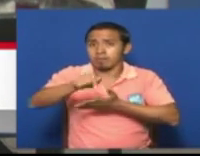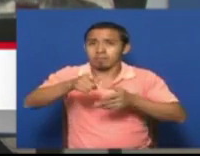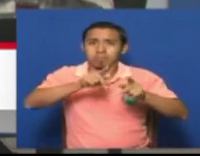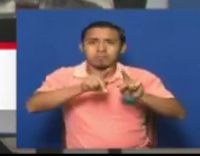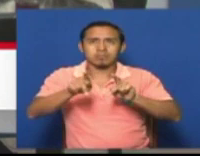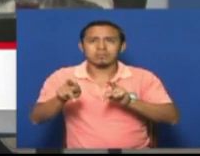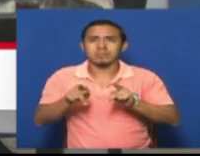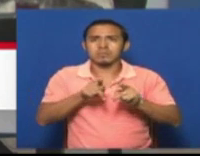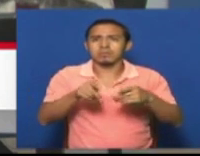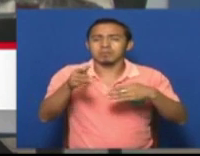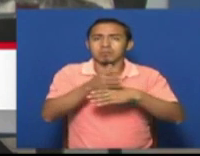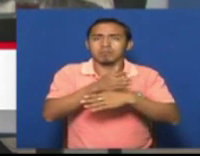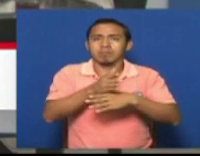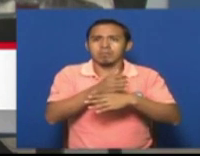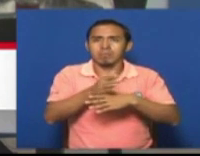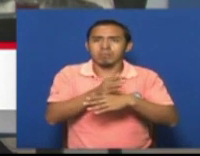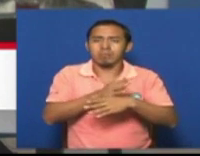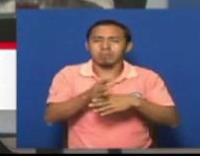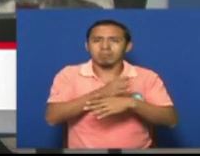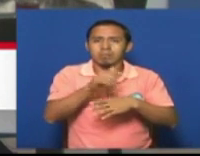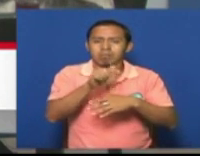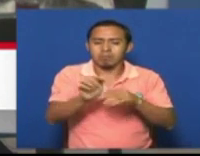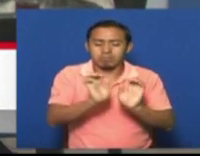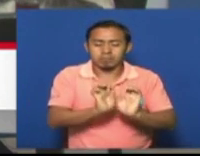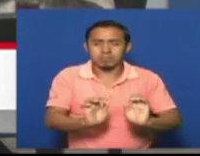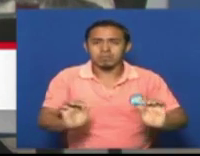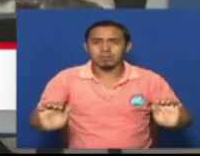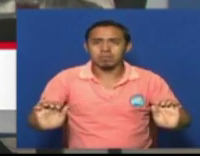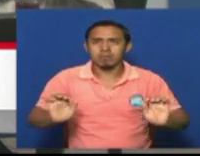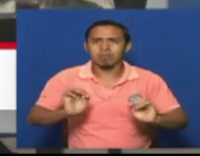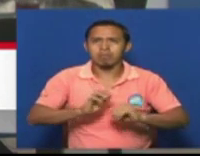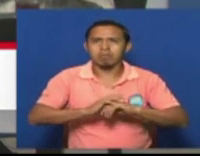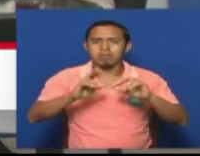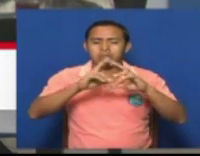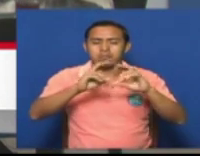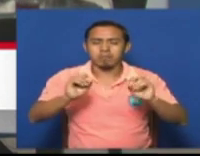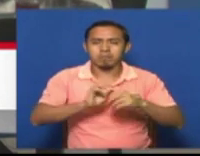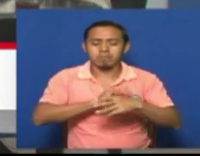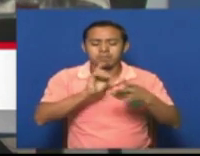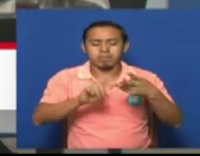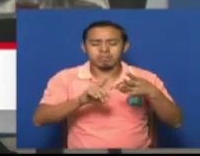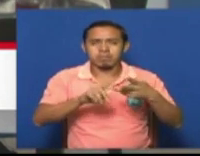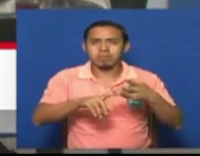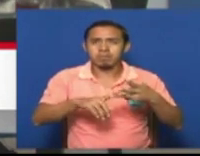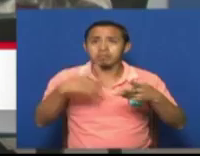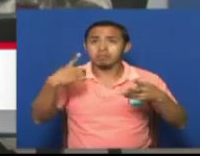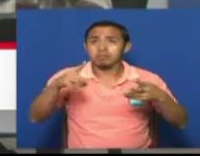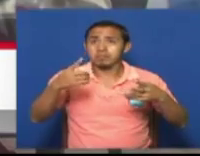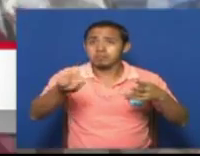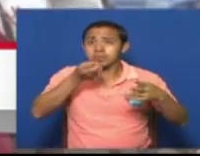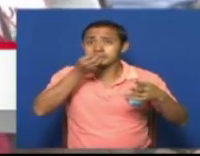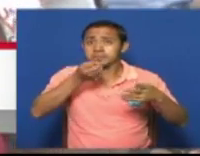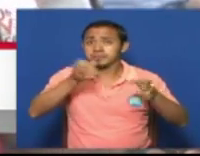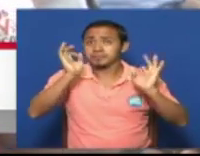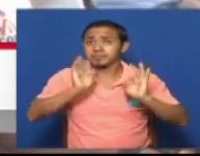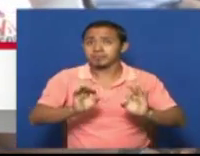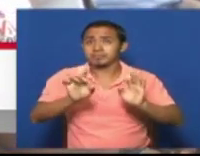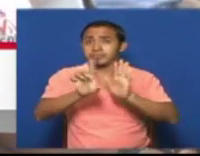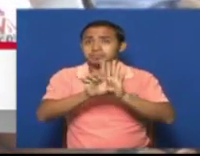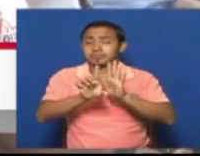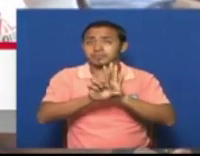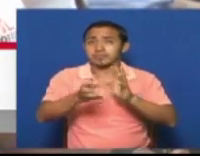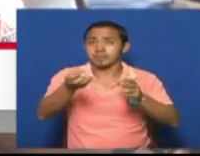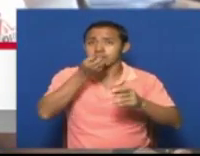diversidad de los sectores infantiles del país el derecho a la seguridad alimentaria tenemos la ley de